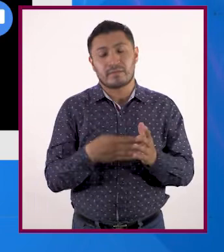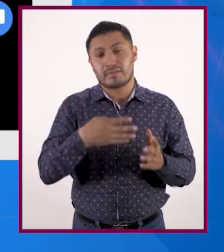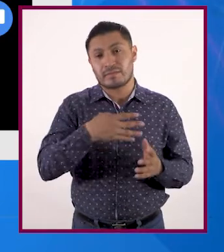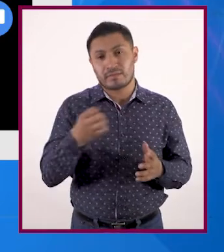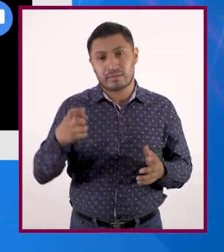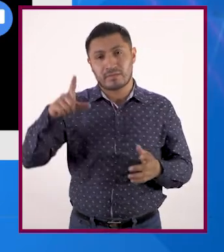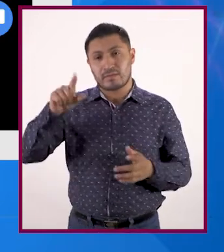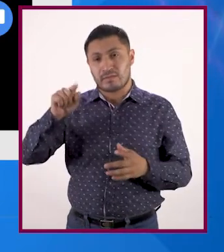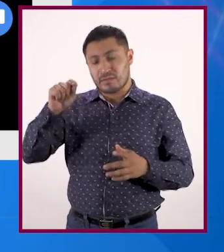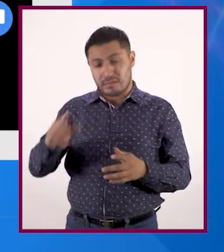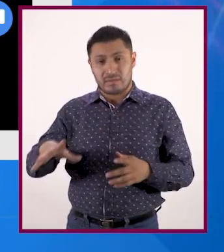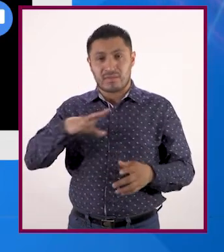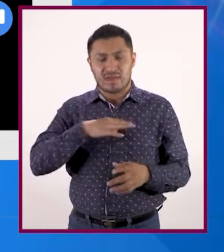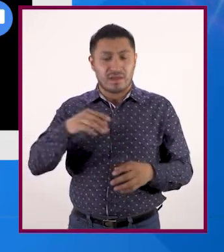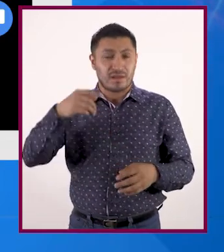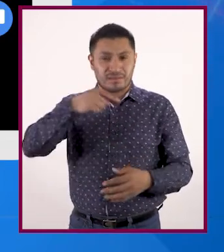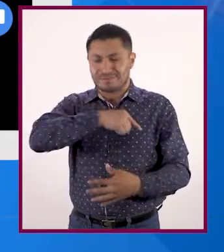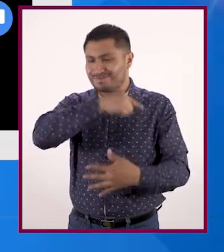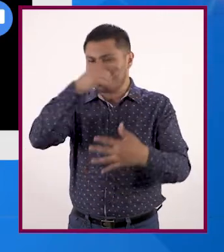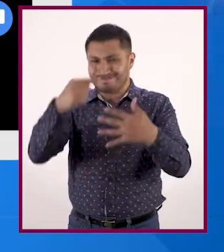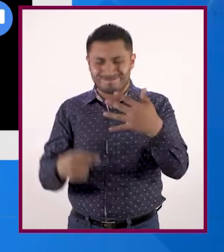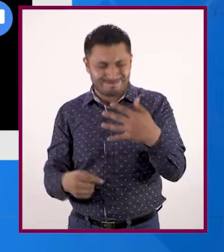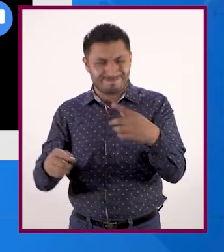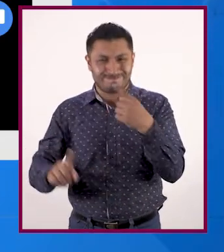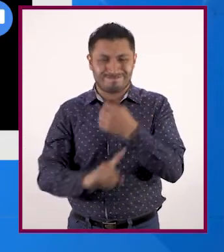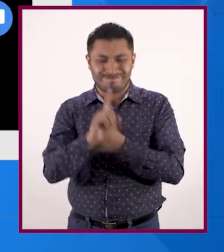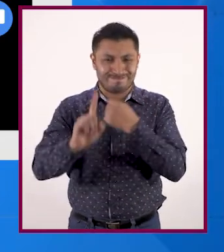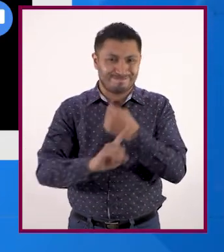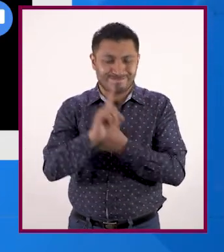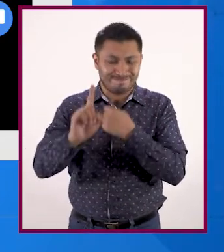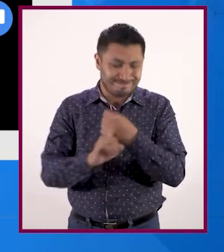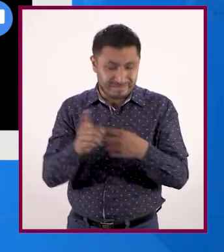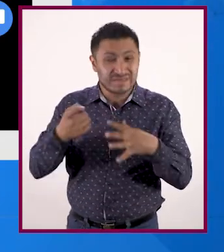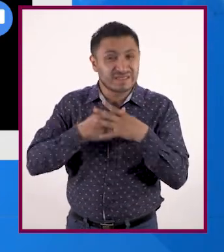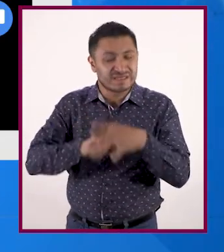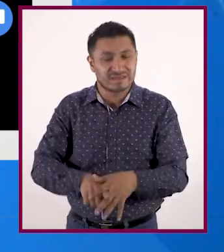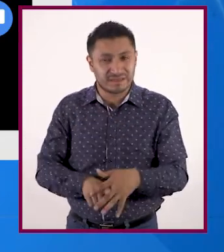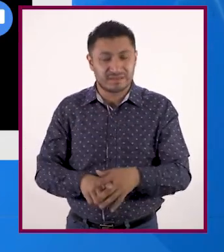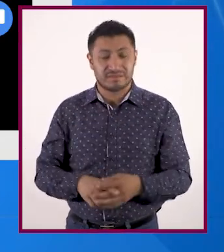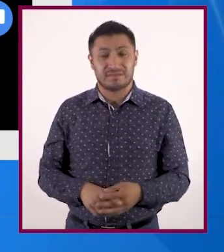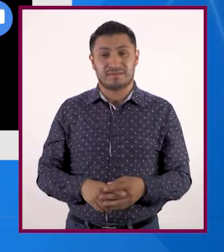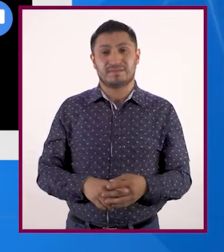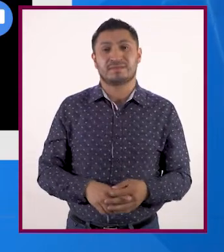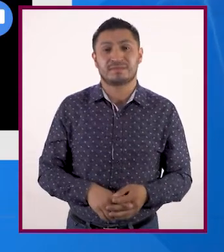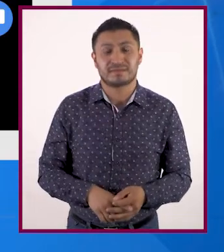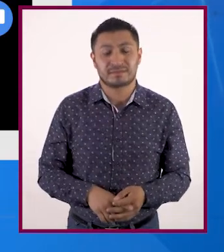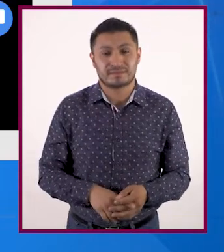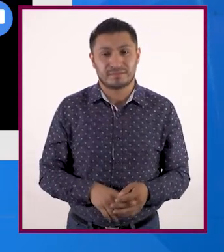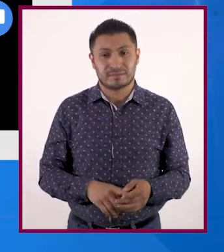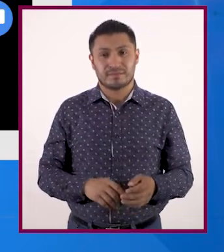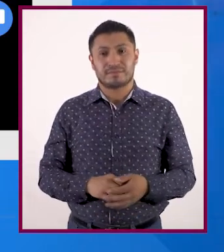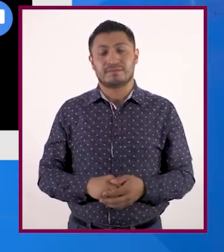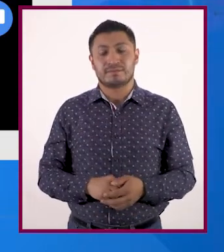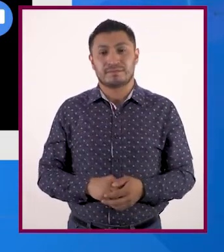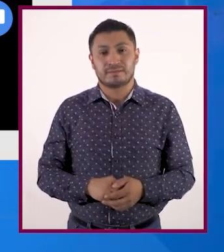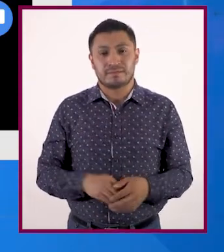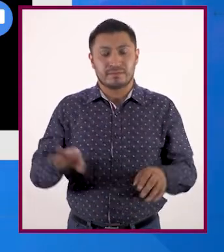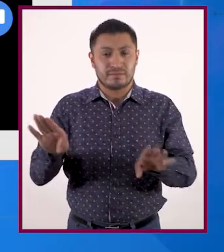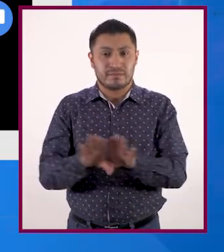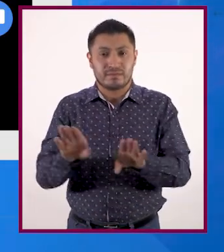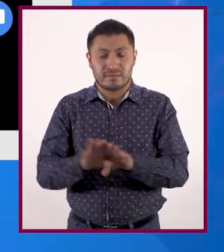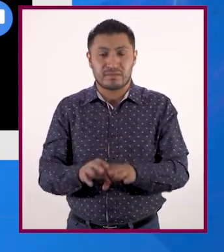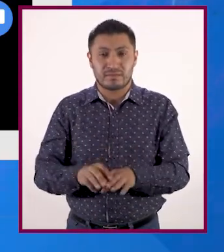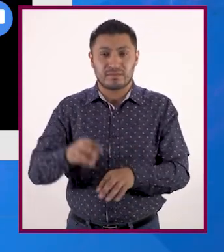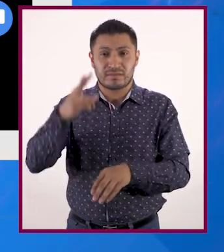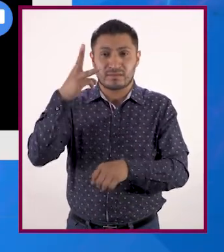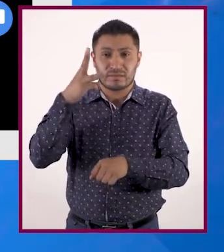surge todo esta vertiente del centro ideológico precisamente derivado como la tercera ola que habla